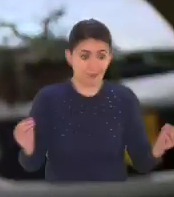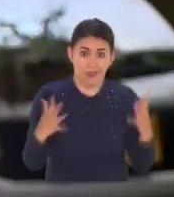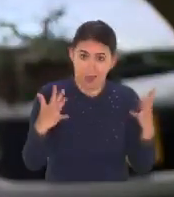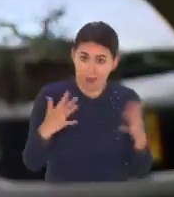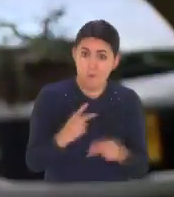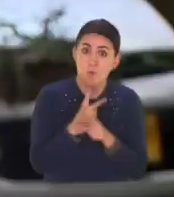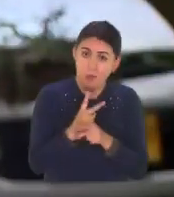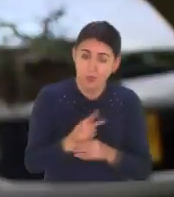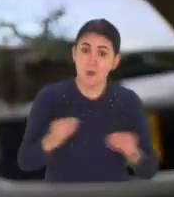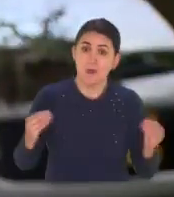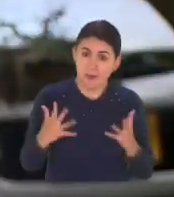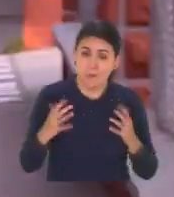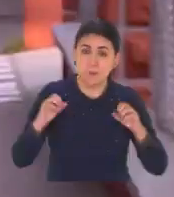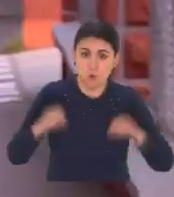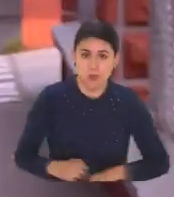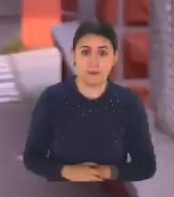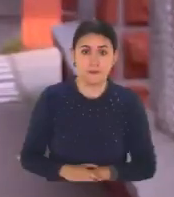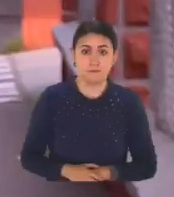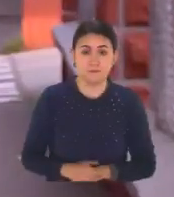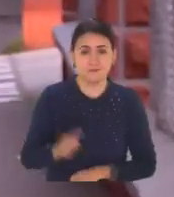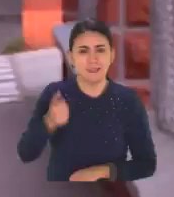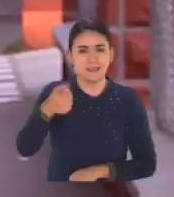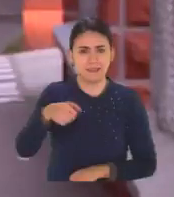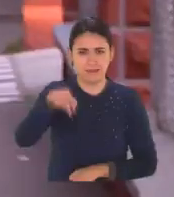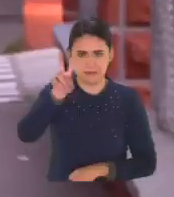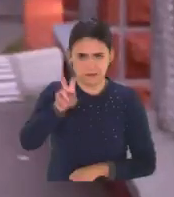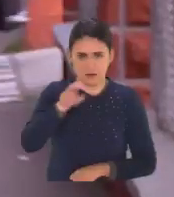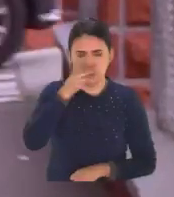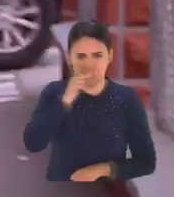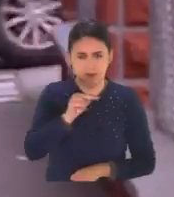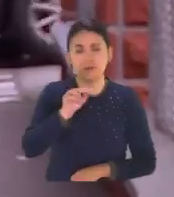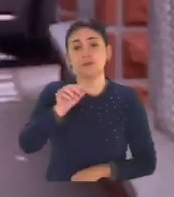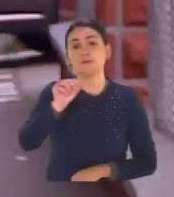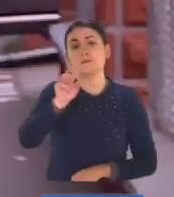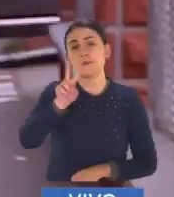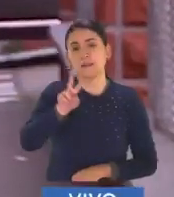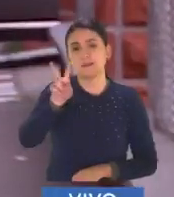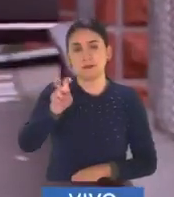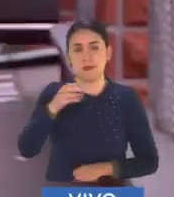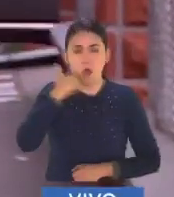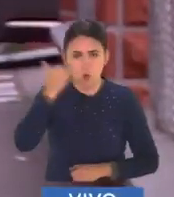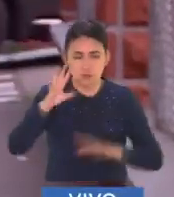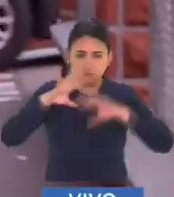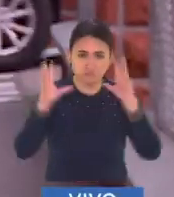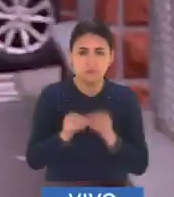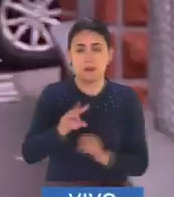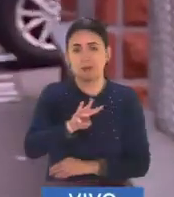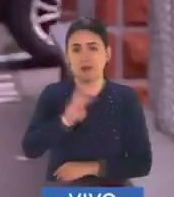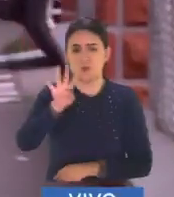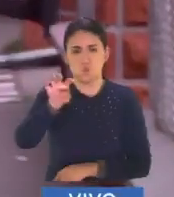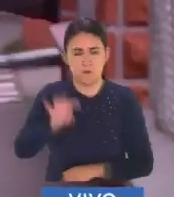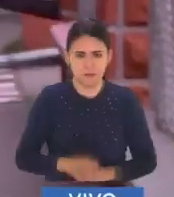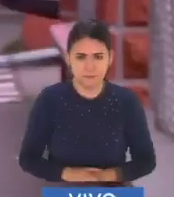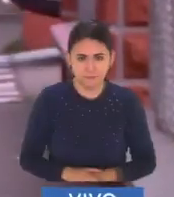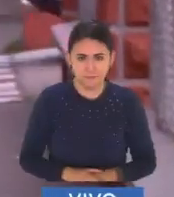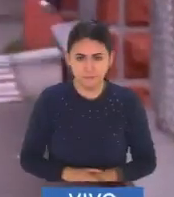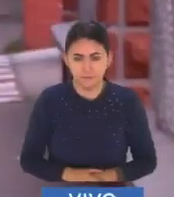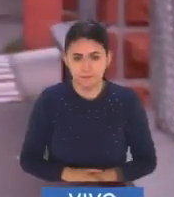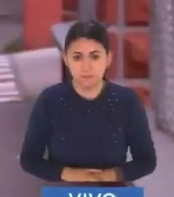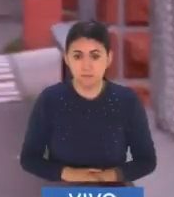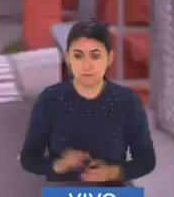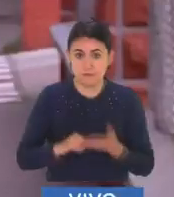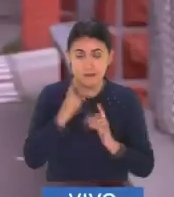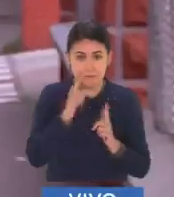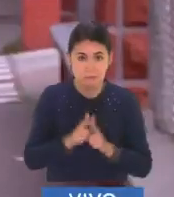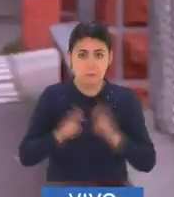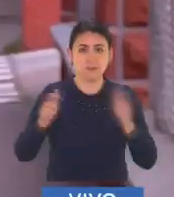para la vida. 17 menores entonces, 22 adultos, 39 casos en territorio antioqueño, lo que supone un aumento